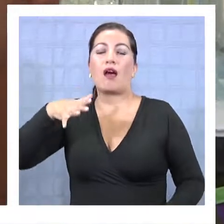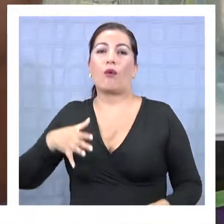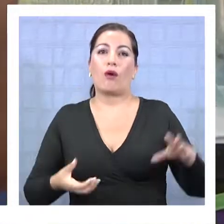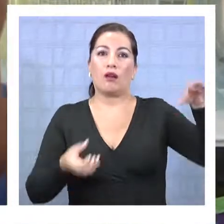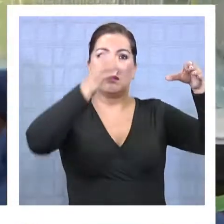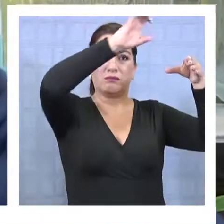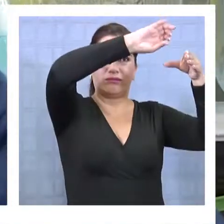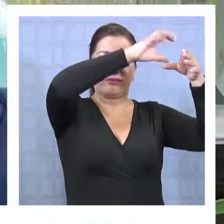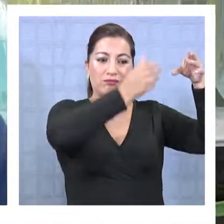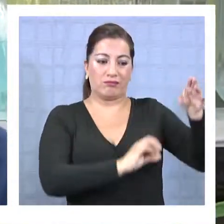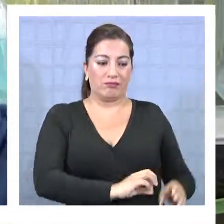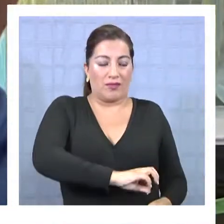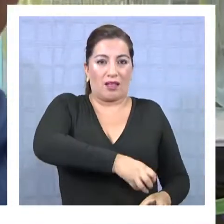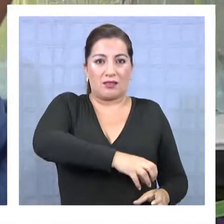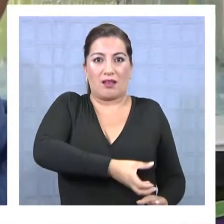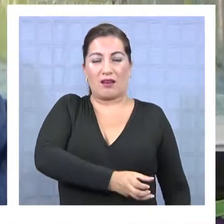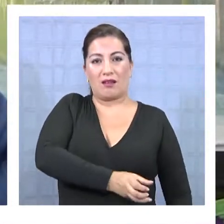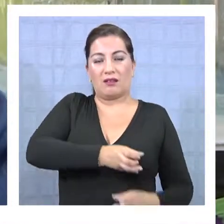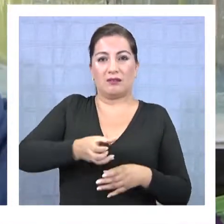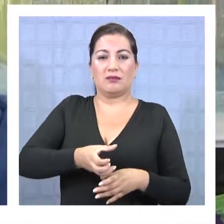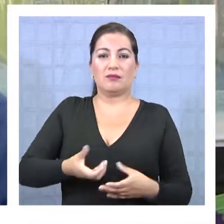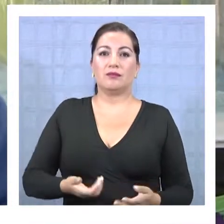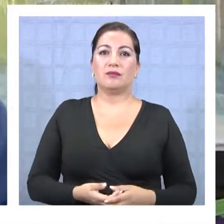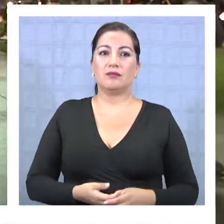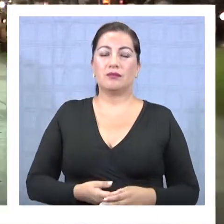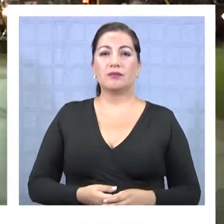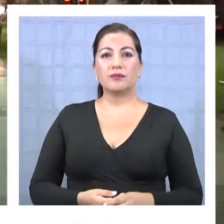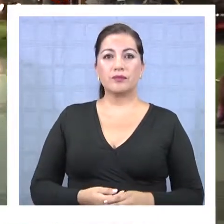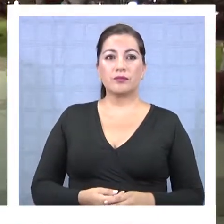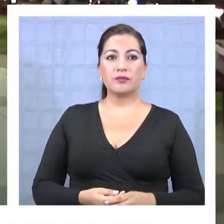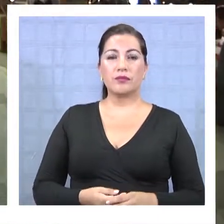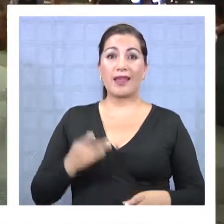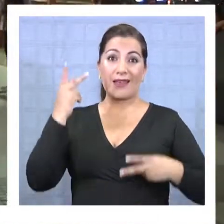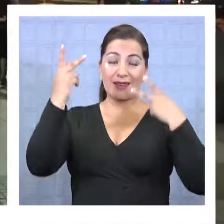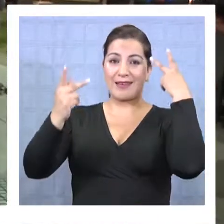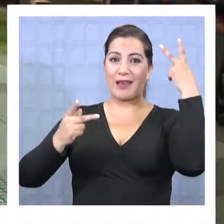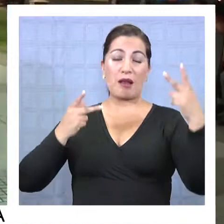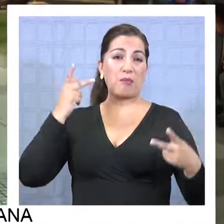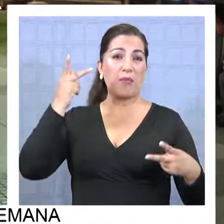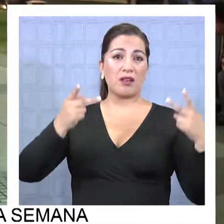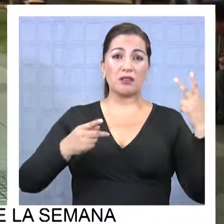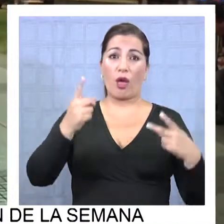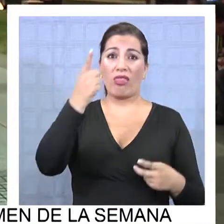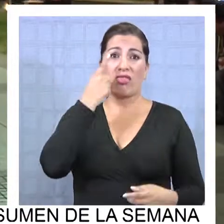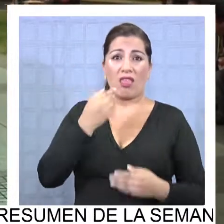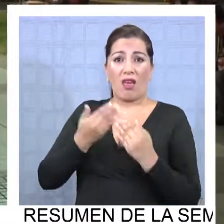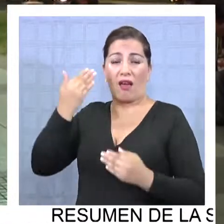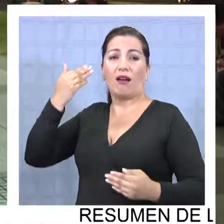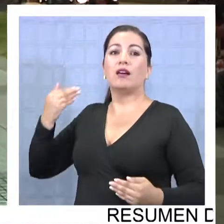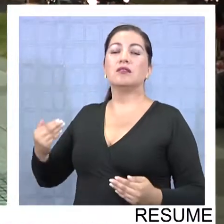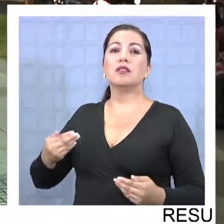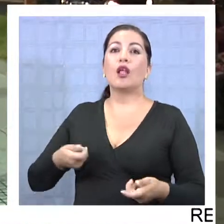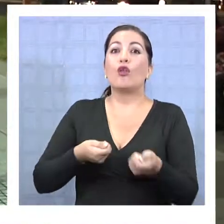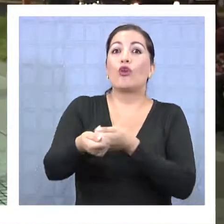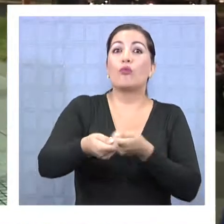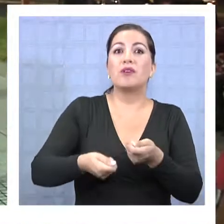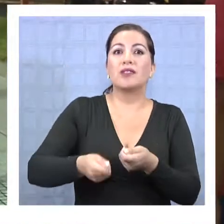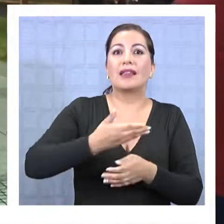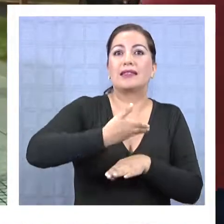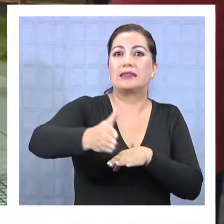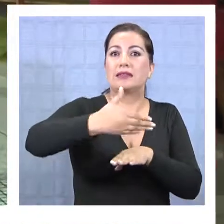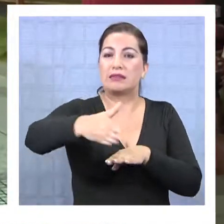y, digamos, sacar y retirar el agua de la playa igual. En el paseo, hace algunos días se retiró a los comerciantes